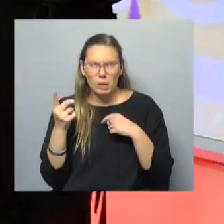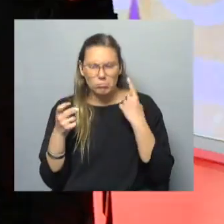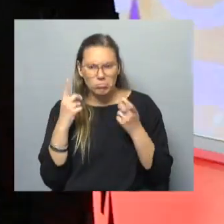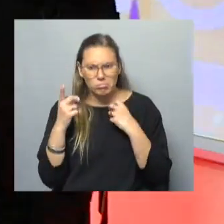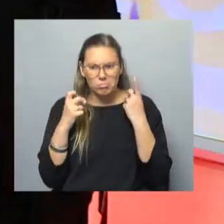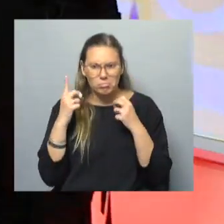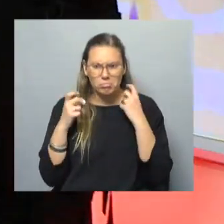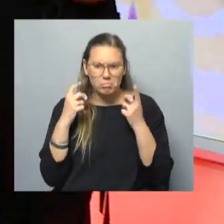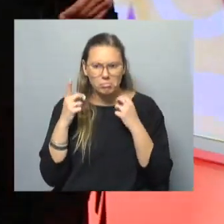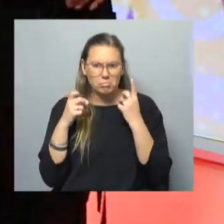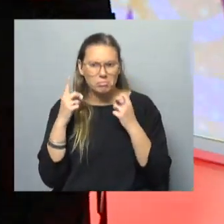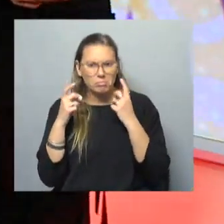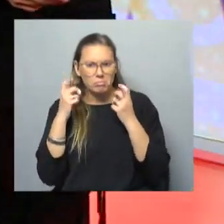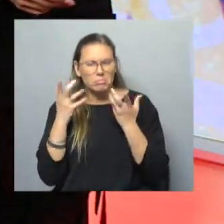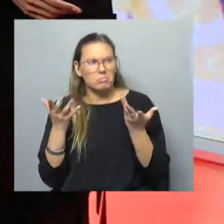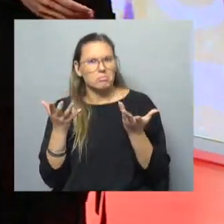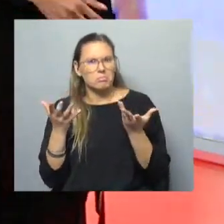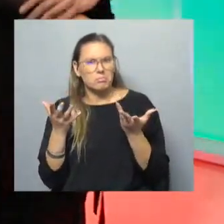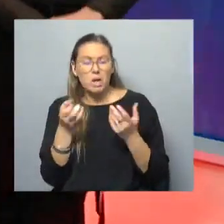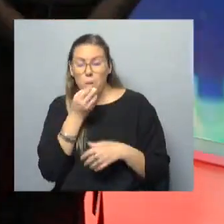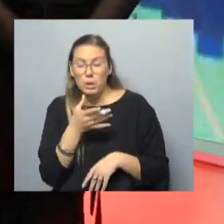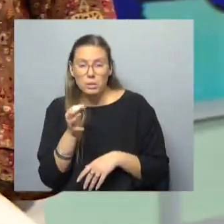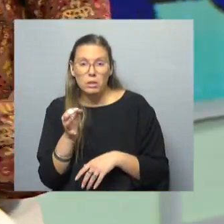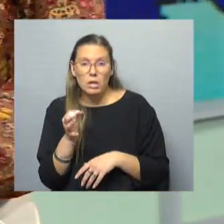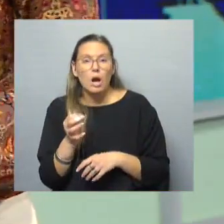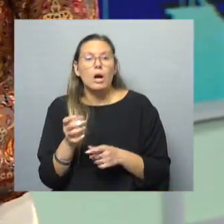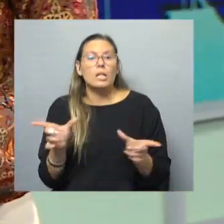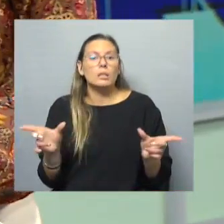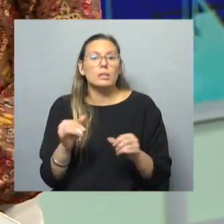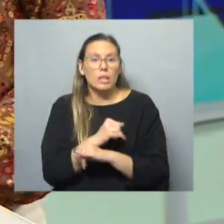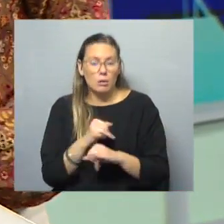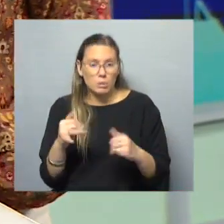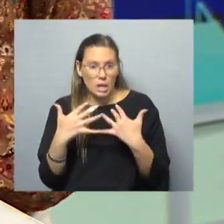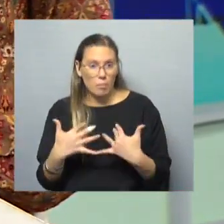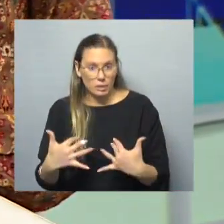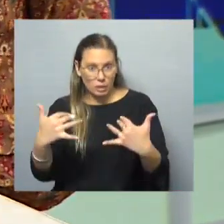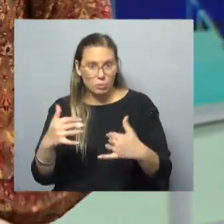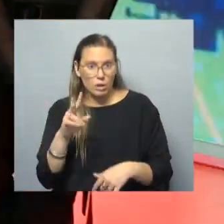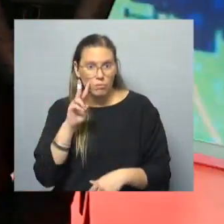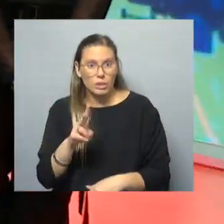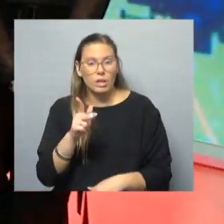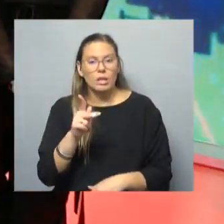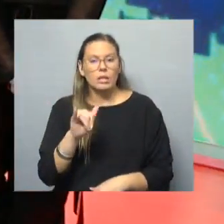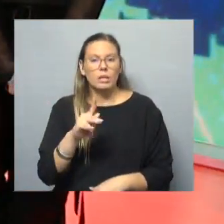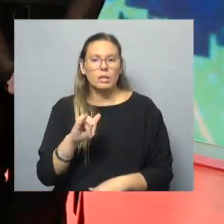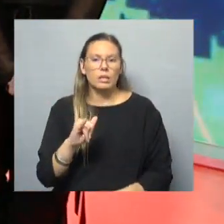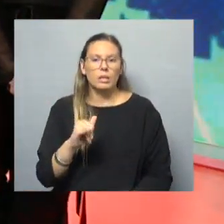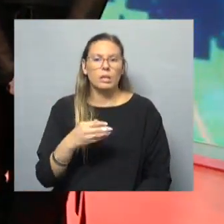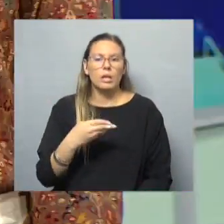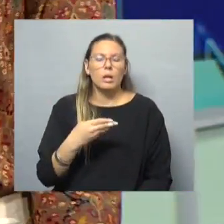Bien, bien, bien. Qué bueno, buenísimo. Porque cierran el espectáculo con un kick, vi que también una decían kick, una sí. Kicky ball así